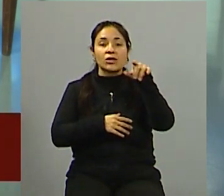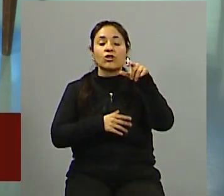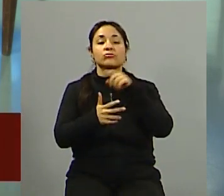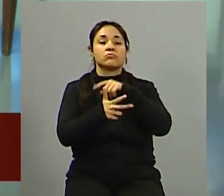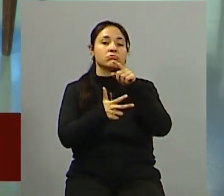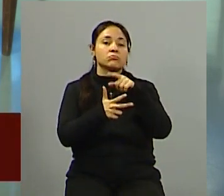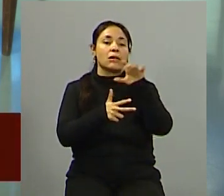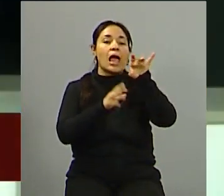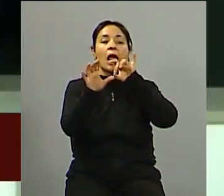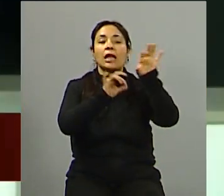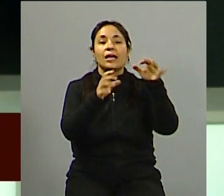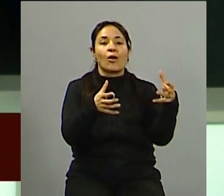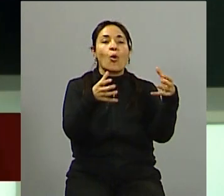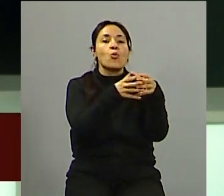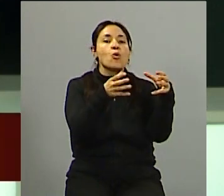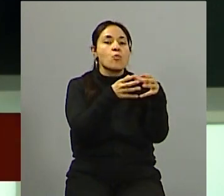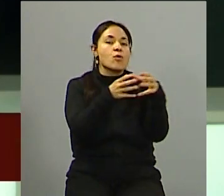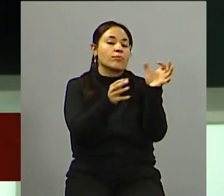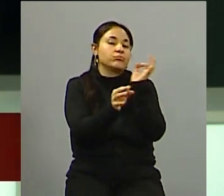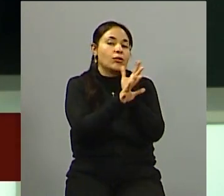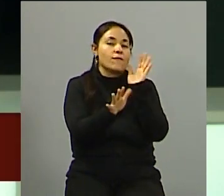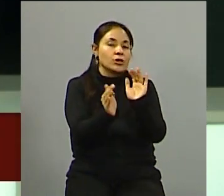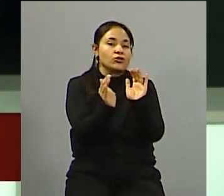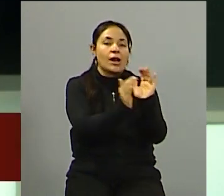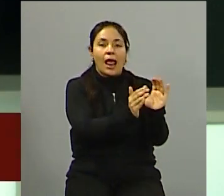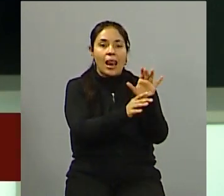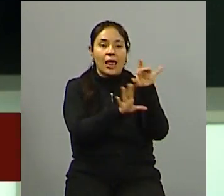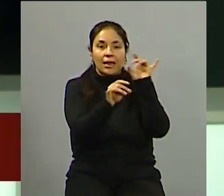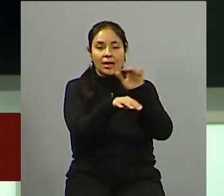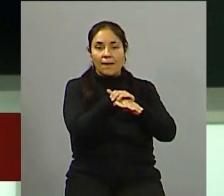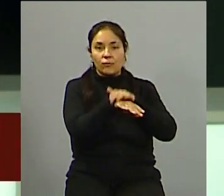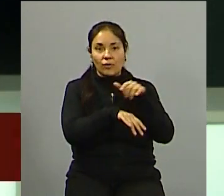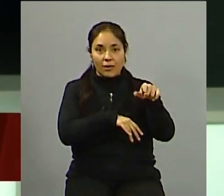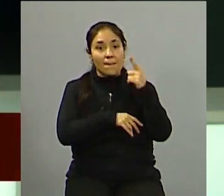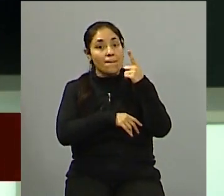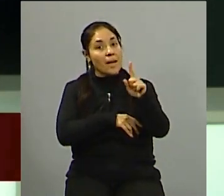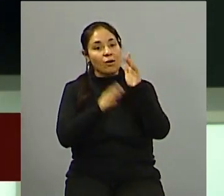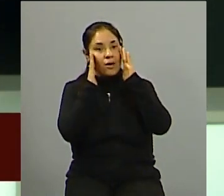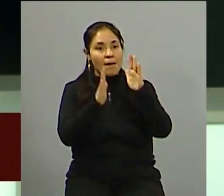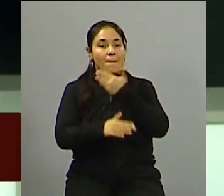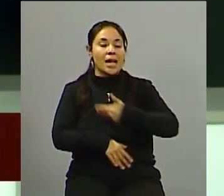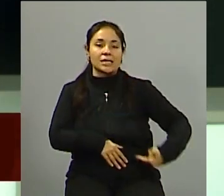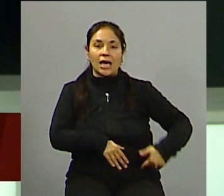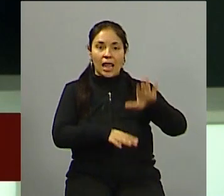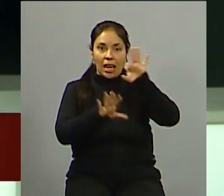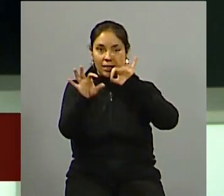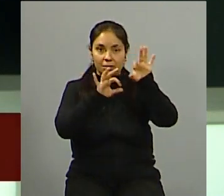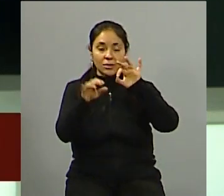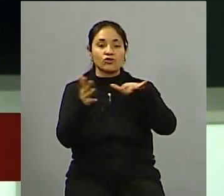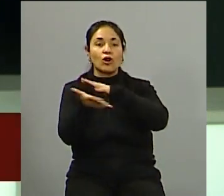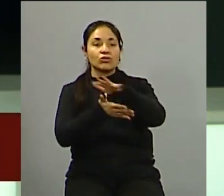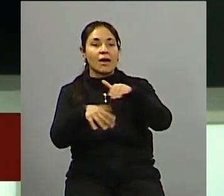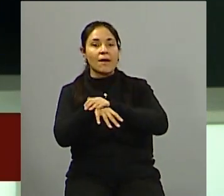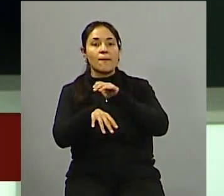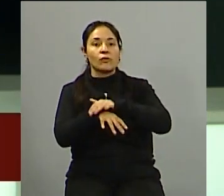Exacto. Pero no deja de ser un sistema con un fuerte sesgo presidencialista. Nosotros directamente elige la ciudadanía.